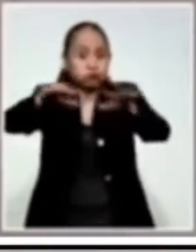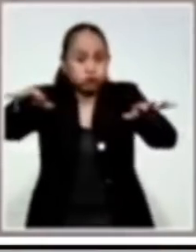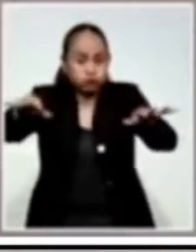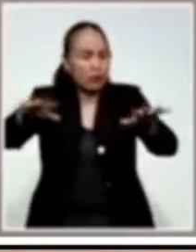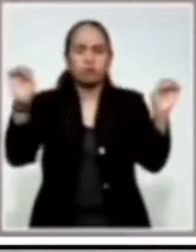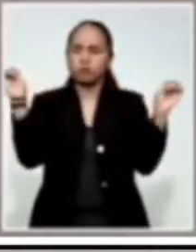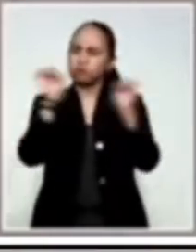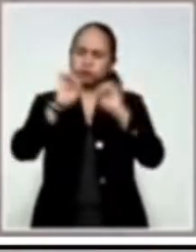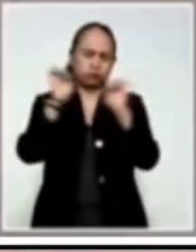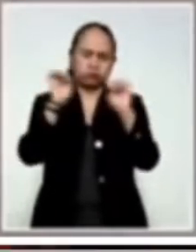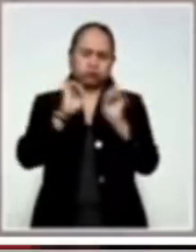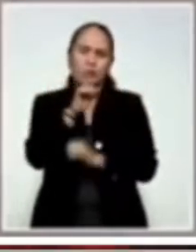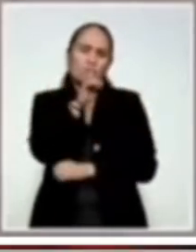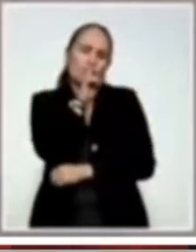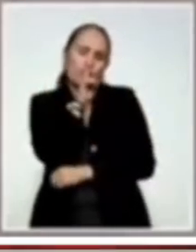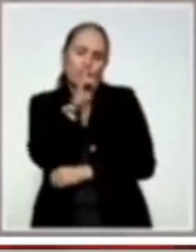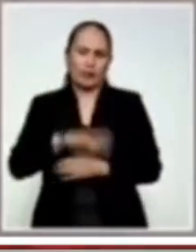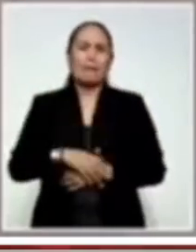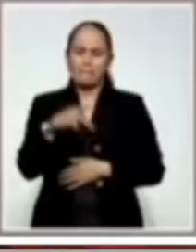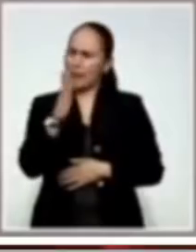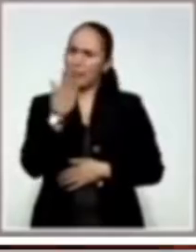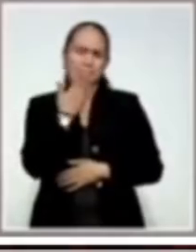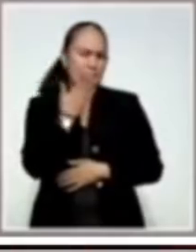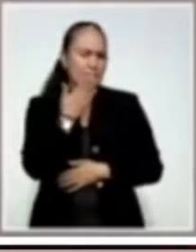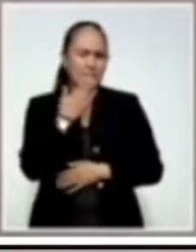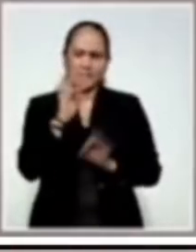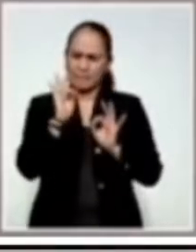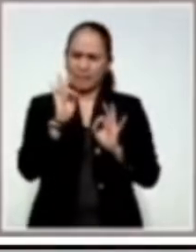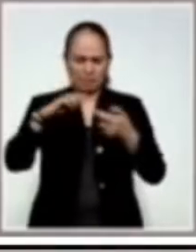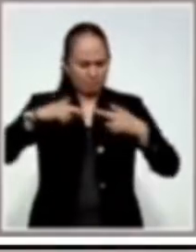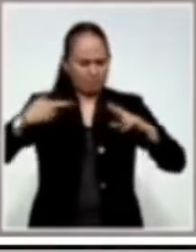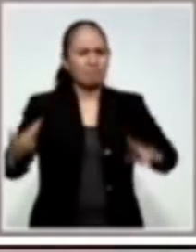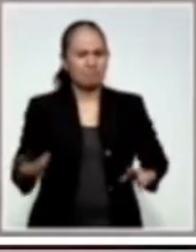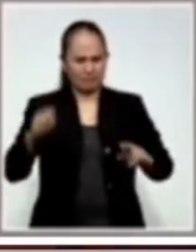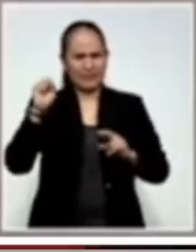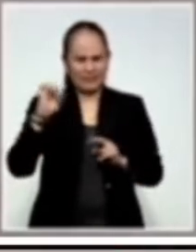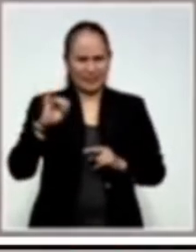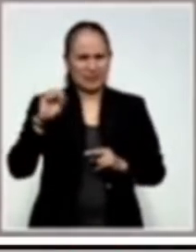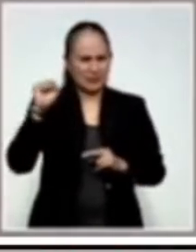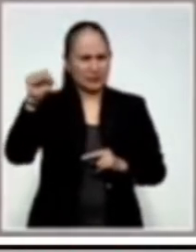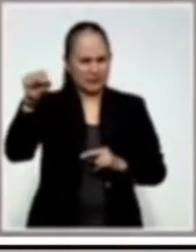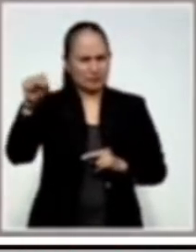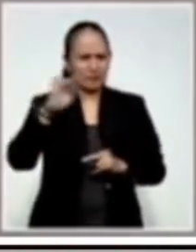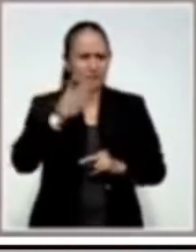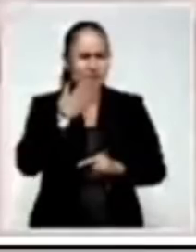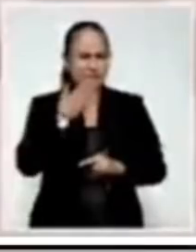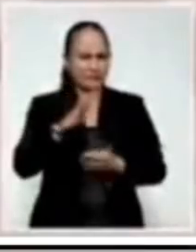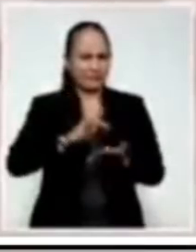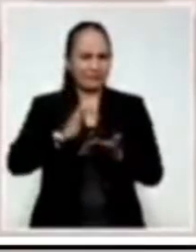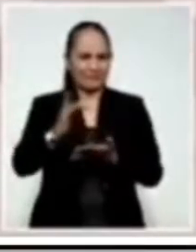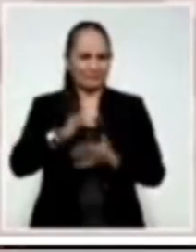se politice, etcétera, pero vamos caminando muy bien. De hecho, siempre hemos tenido una muy buena relación con el sindicato. Gracias.